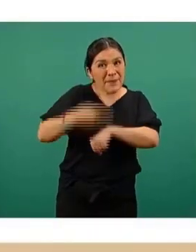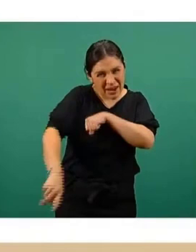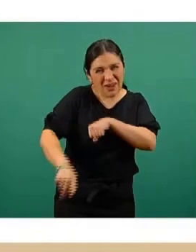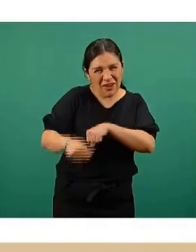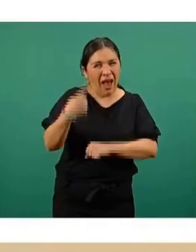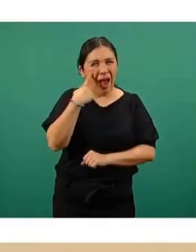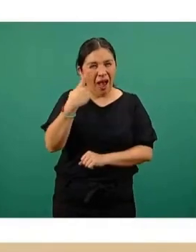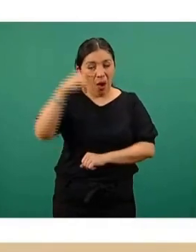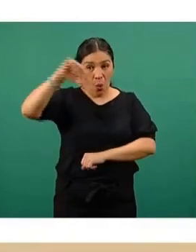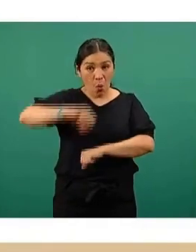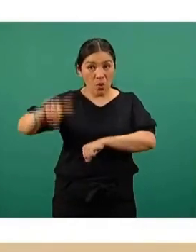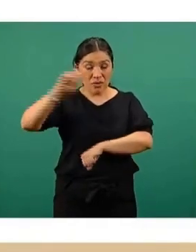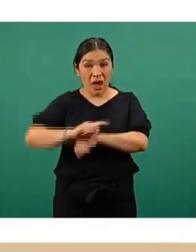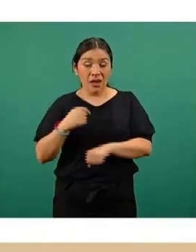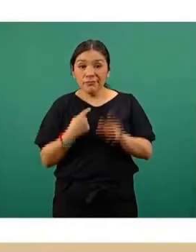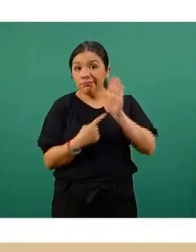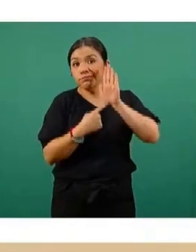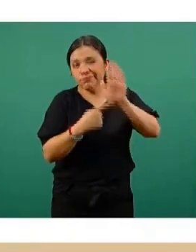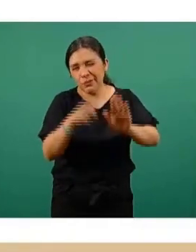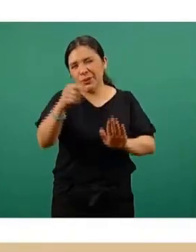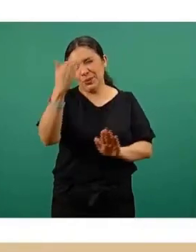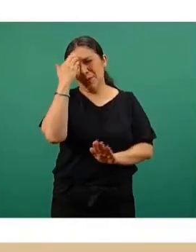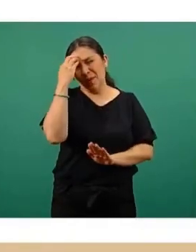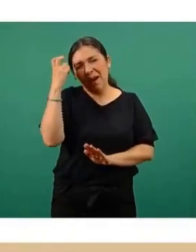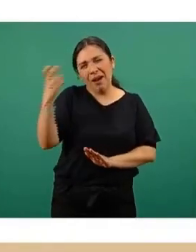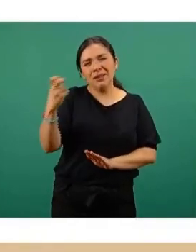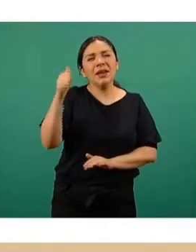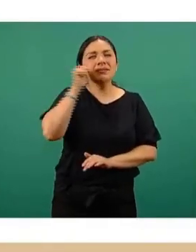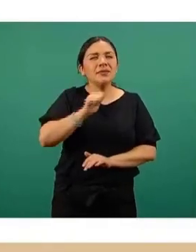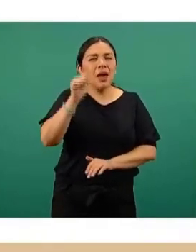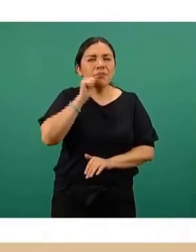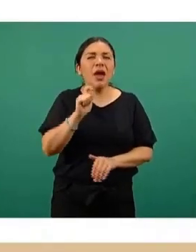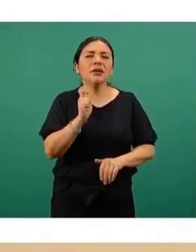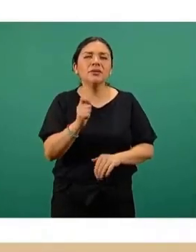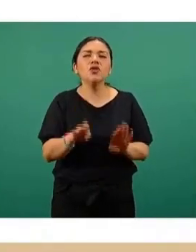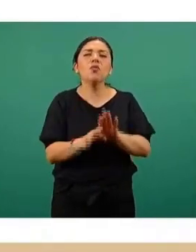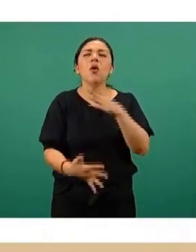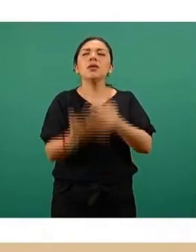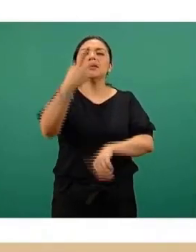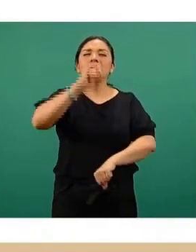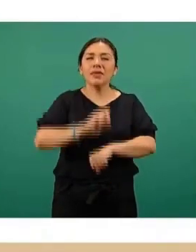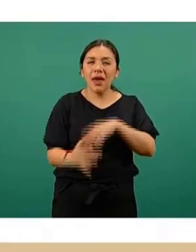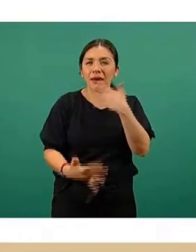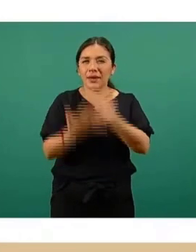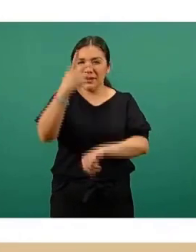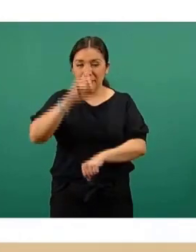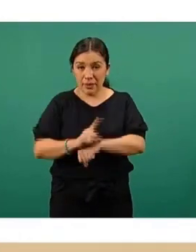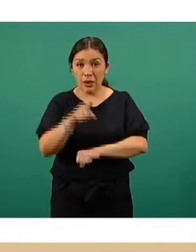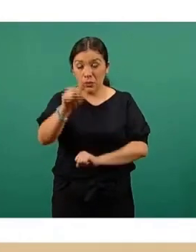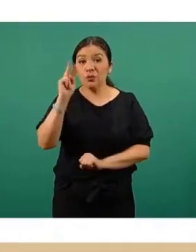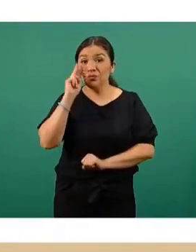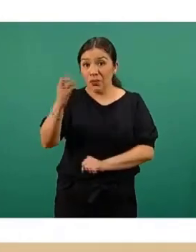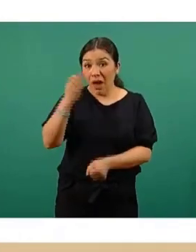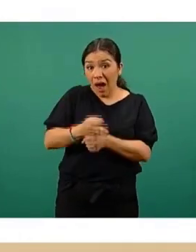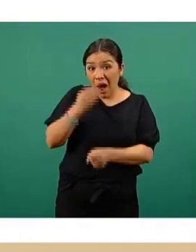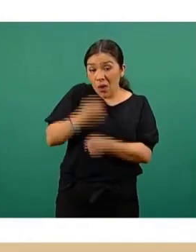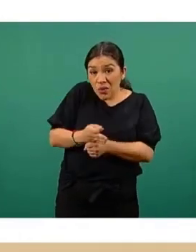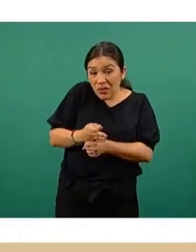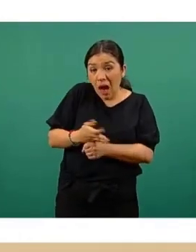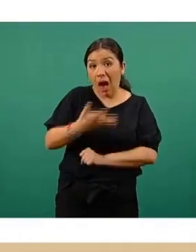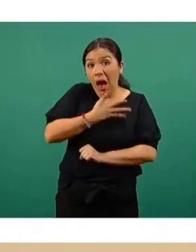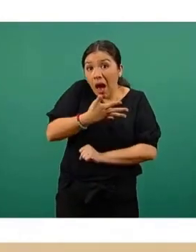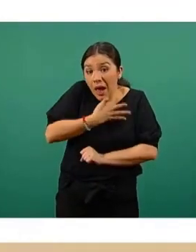el día de hoy y que como saben pues es algo que se da de manera quincenal también visualizamos que en este